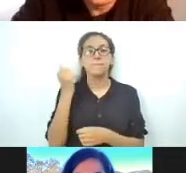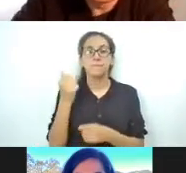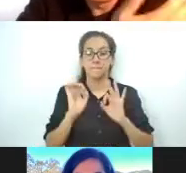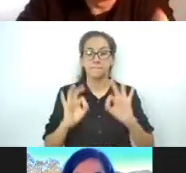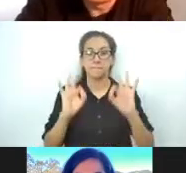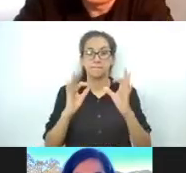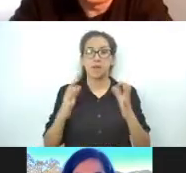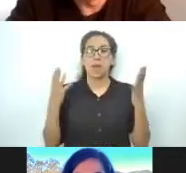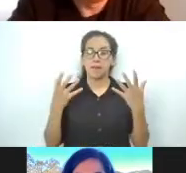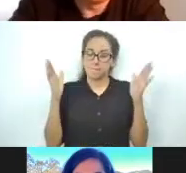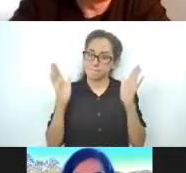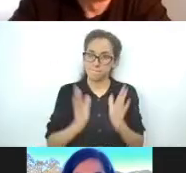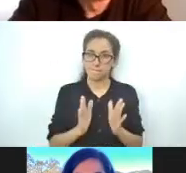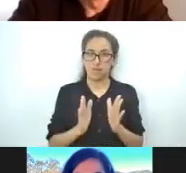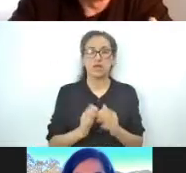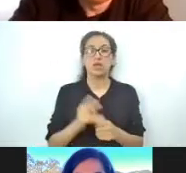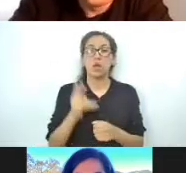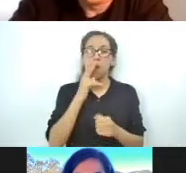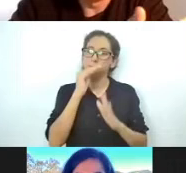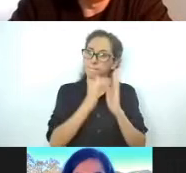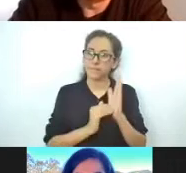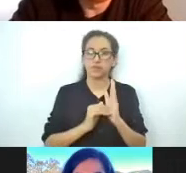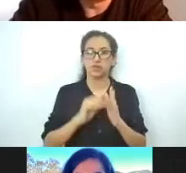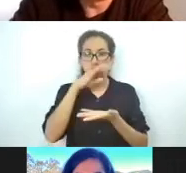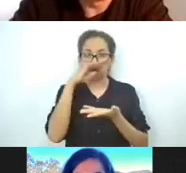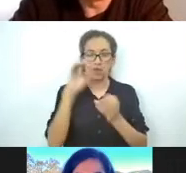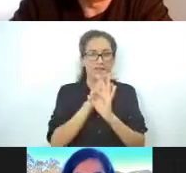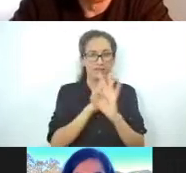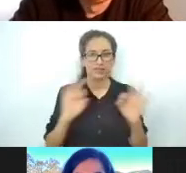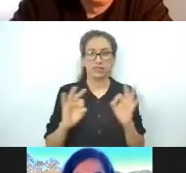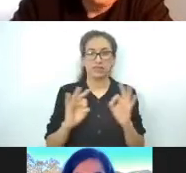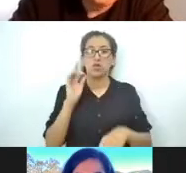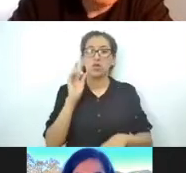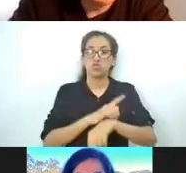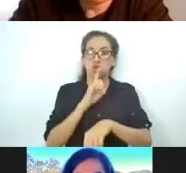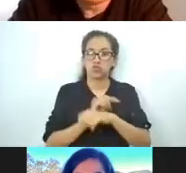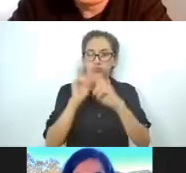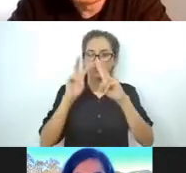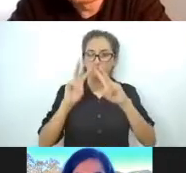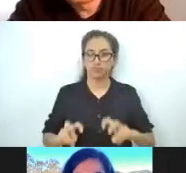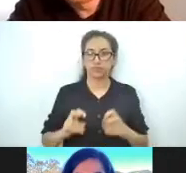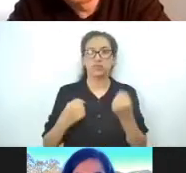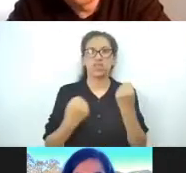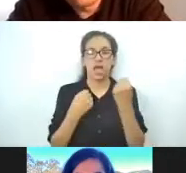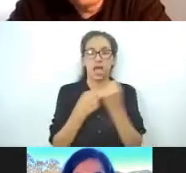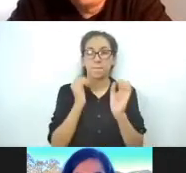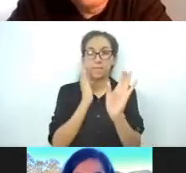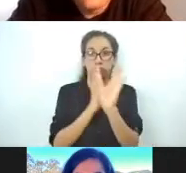de peso, hacer ejercicio, el tabaco, las drogas, la medicación hay que revisarla. El apoyo psicoterapéutico